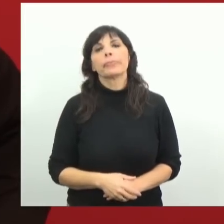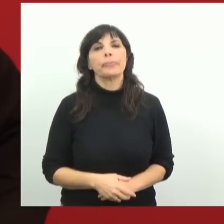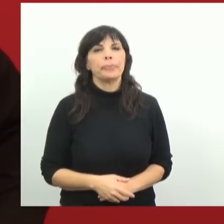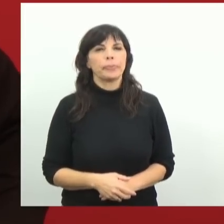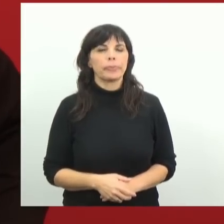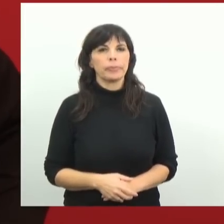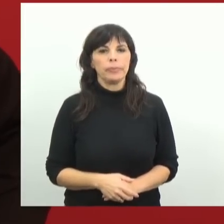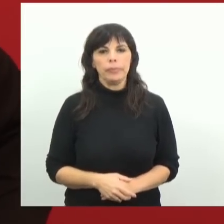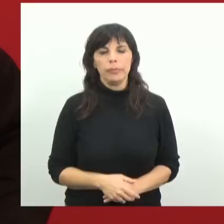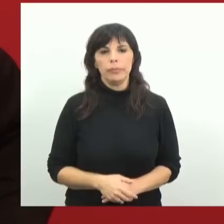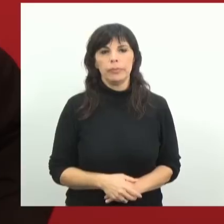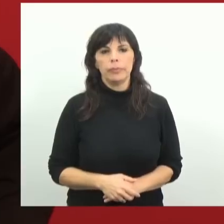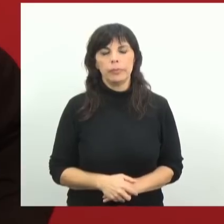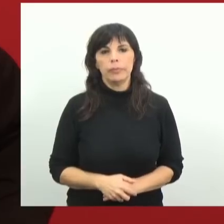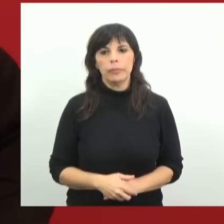¿Y quién sabe?